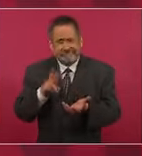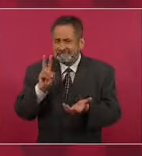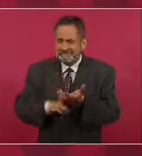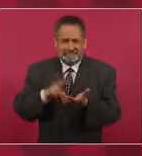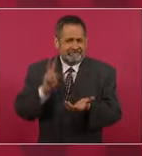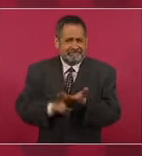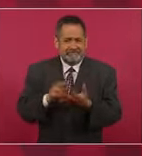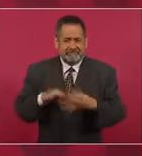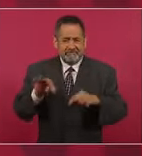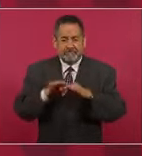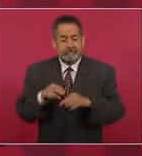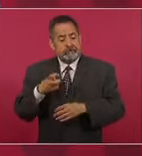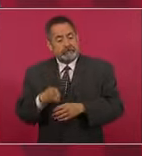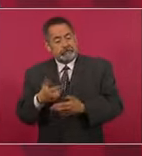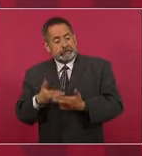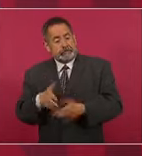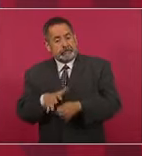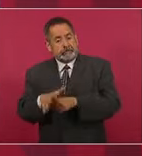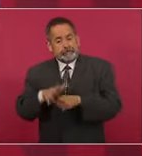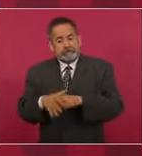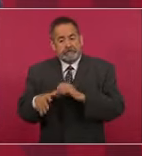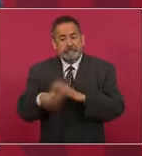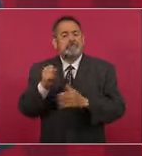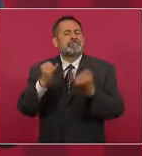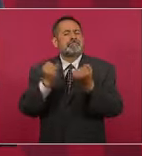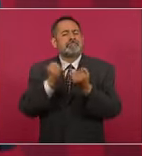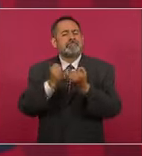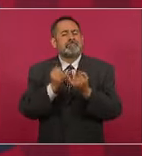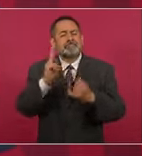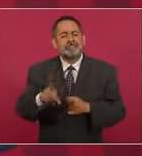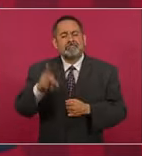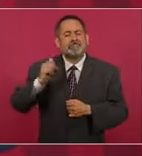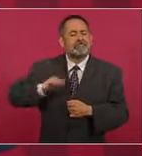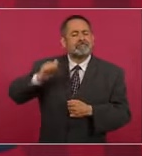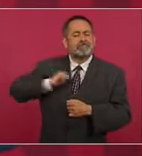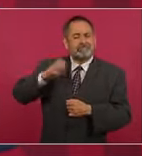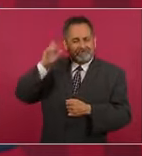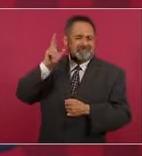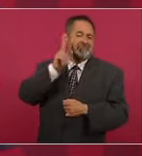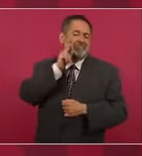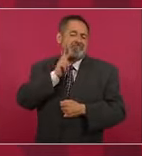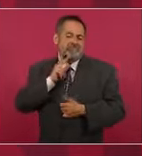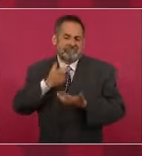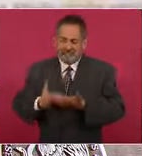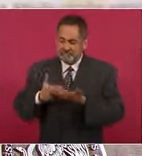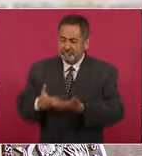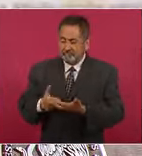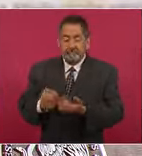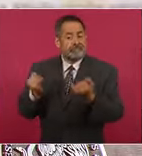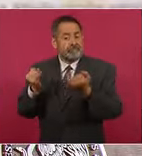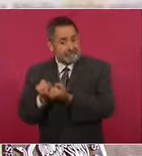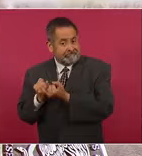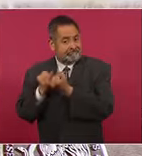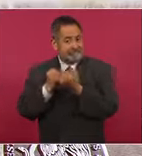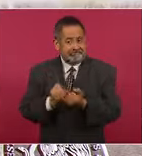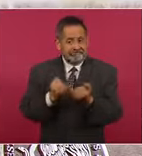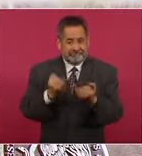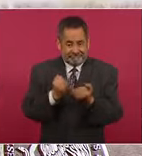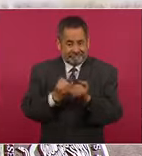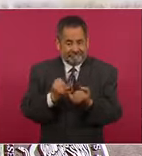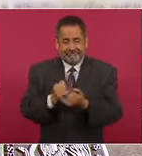para que con ese recurso, como lo fue el petróleo en su momento, ¿qué no nos